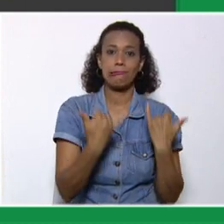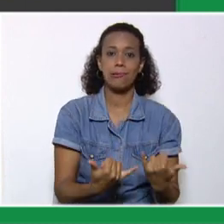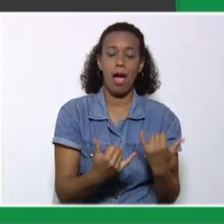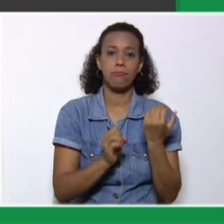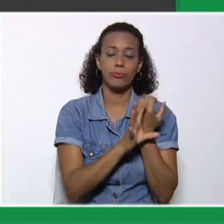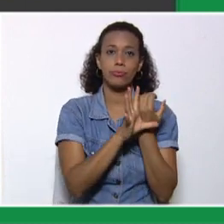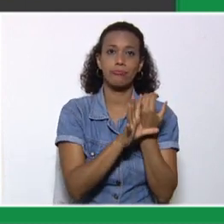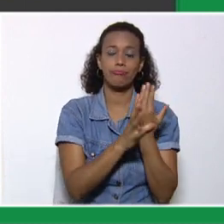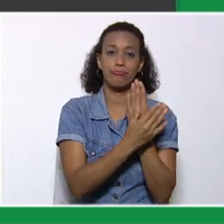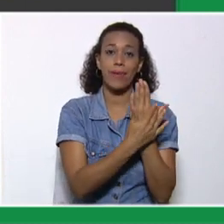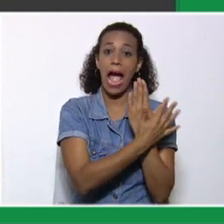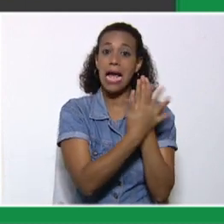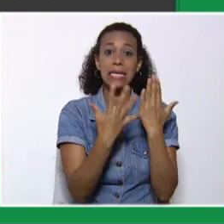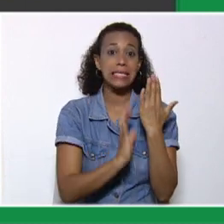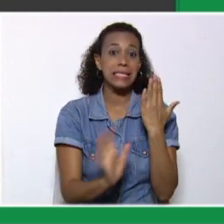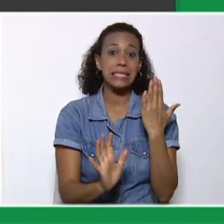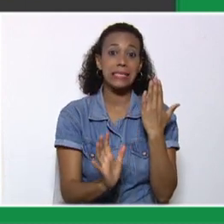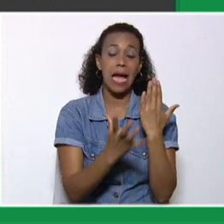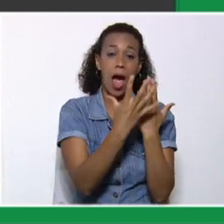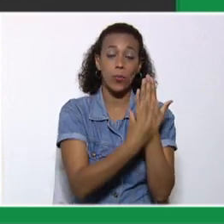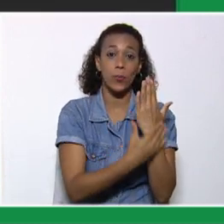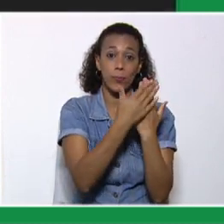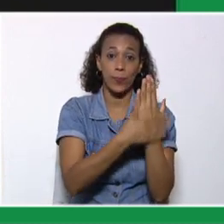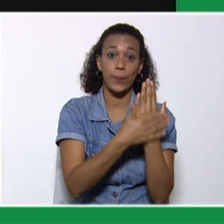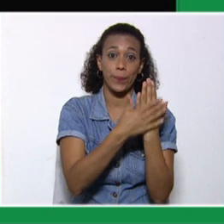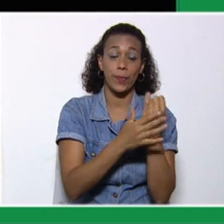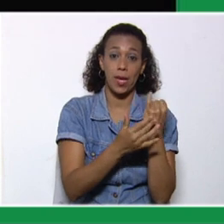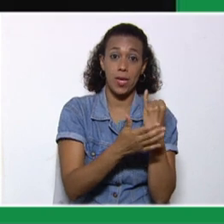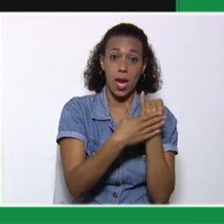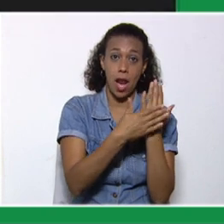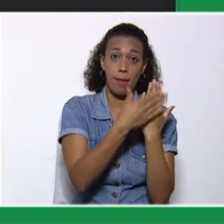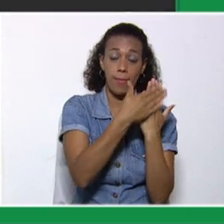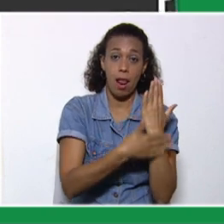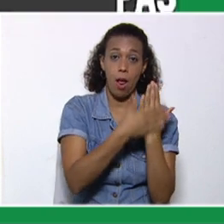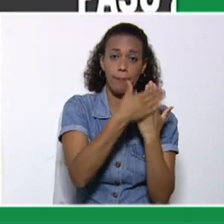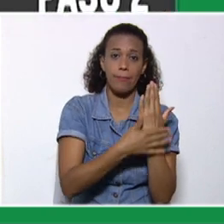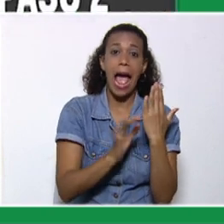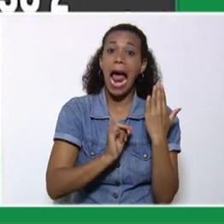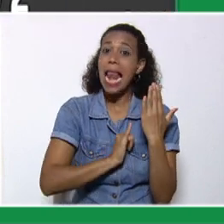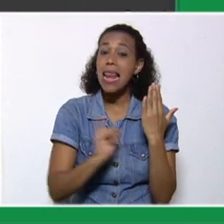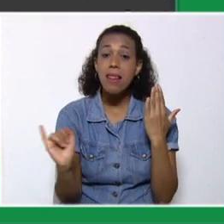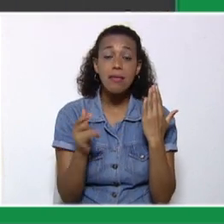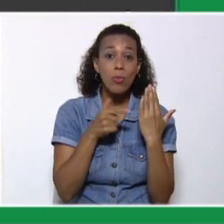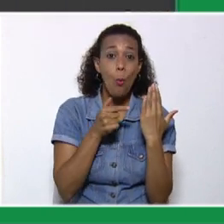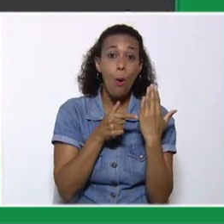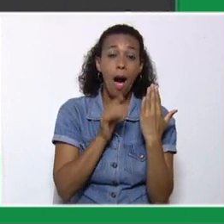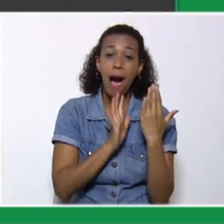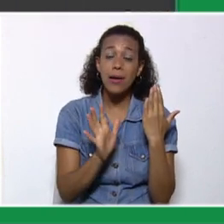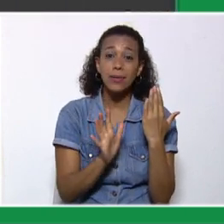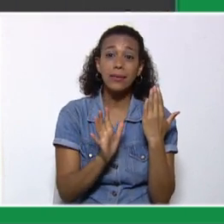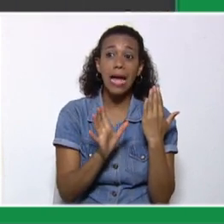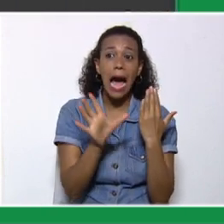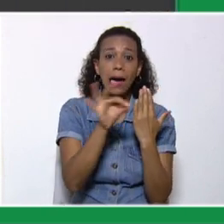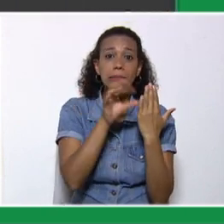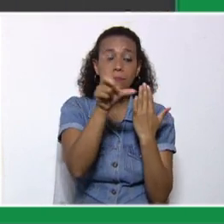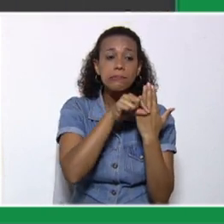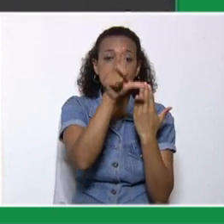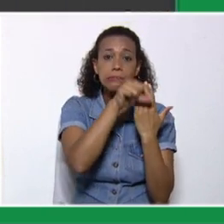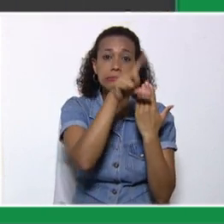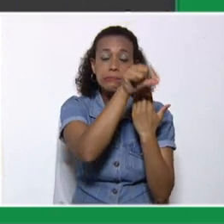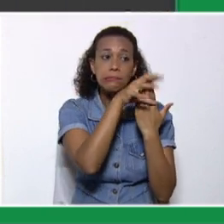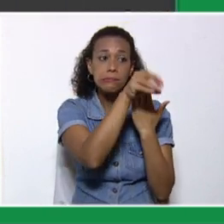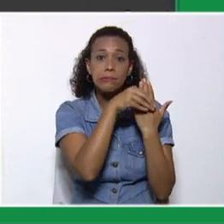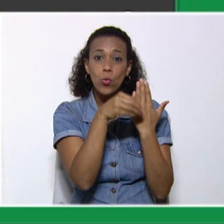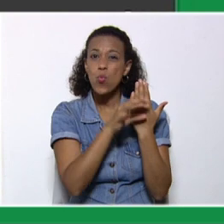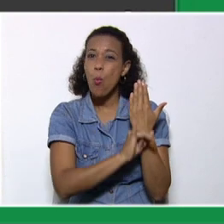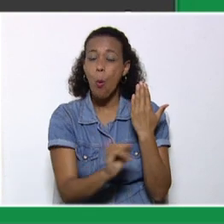los recursos seleccionados en el fichero. Ya tenemos en el fichero los recursos seleccionados para trabajar